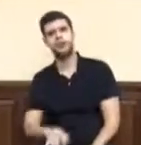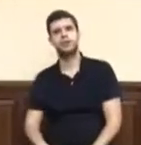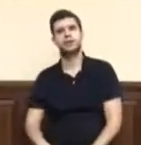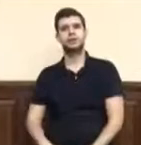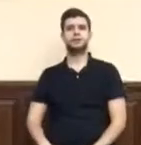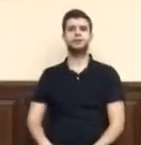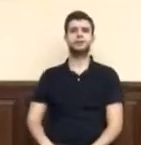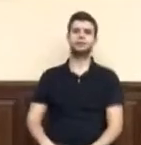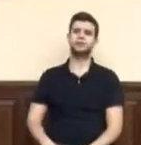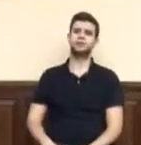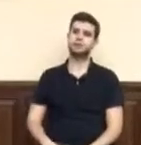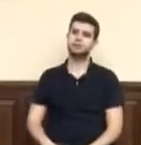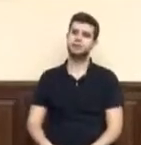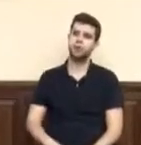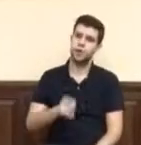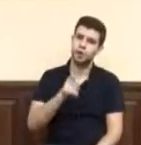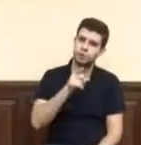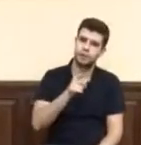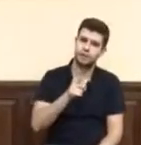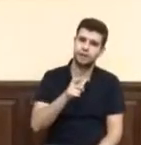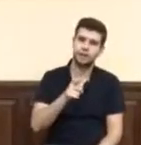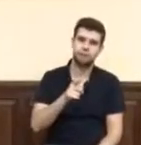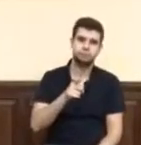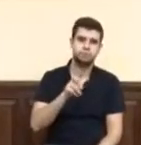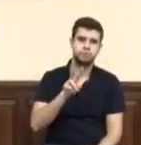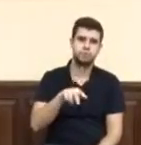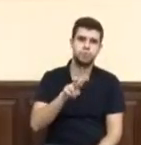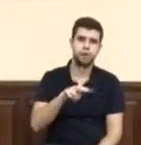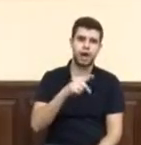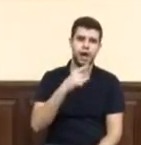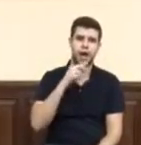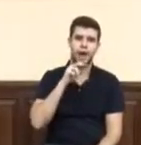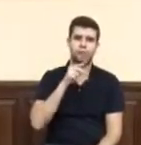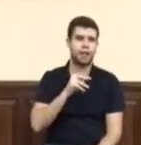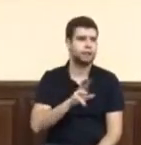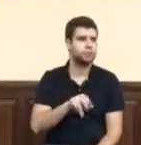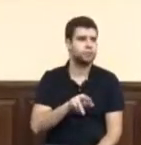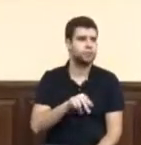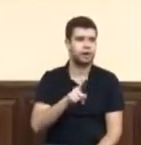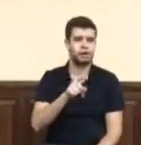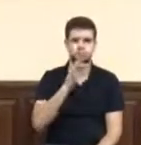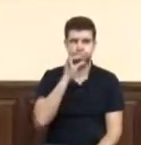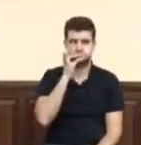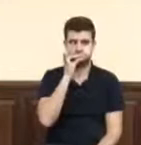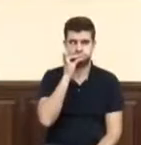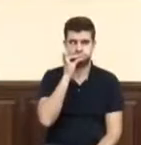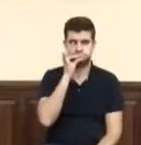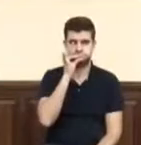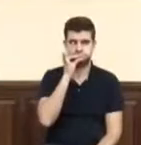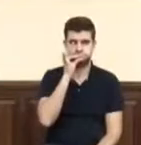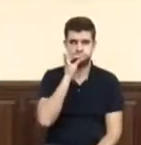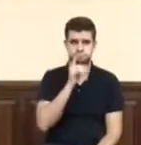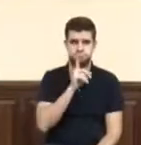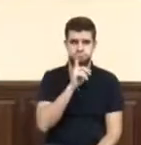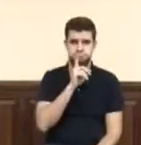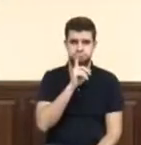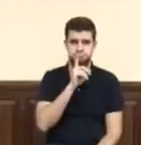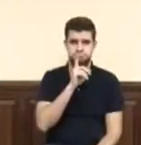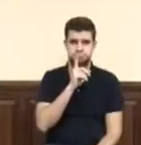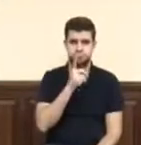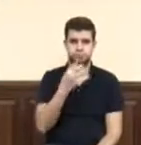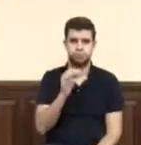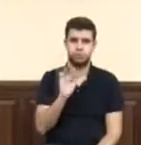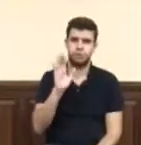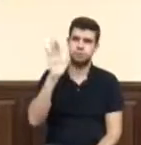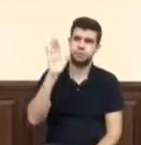sea. Y es que usted no abre la boca nunca. Usted se limita a levantar